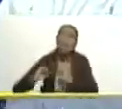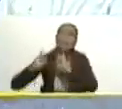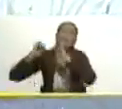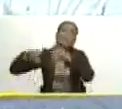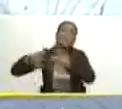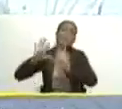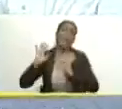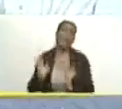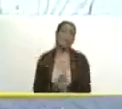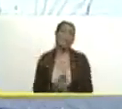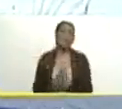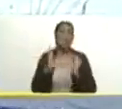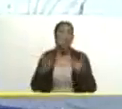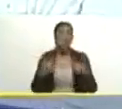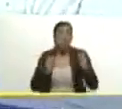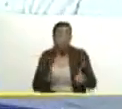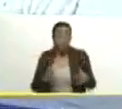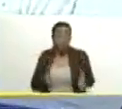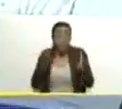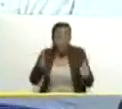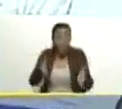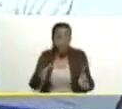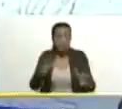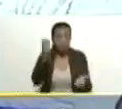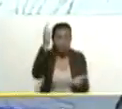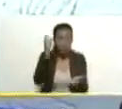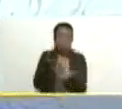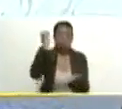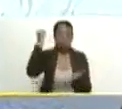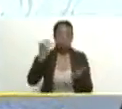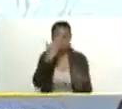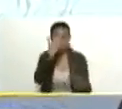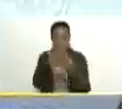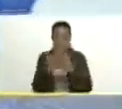¿Eh? Procedemos a dar los premios. Aquí estamos. Ah, nos vamos al frente. Dale. Bueno.